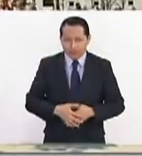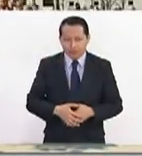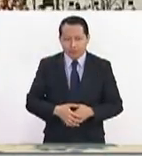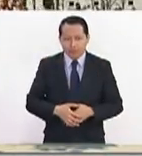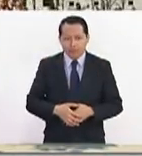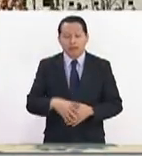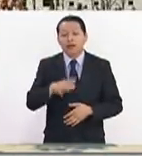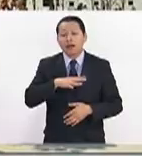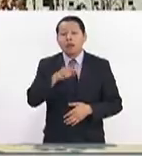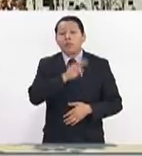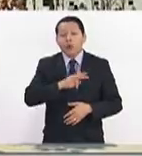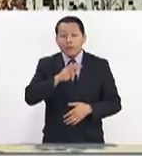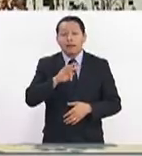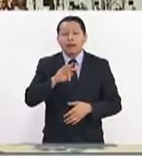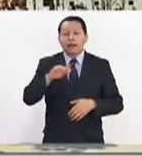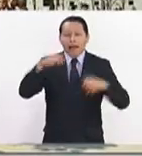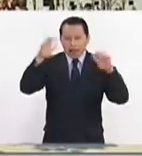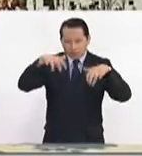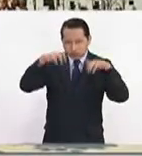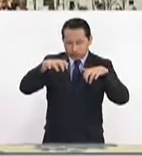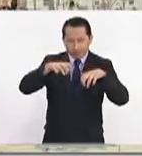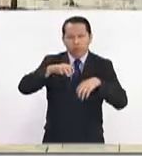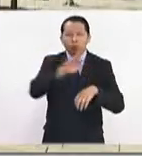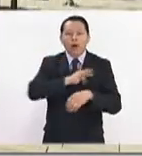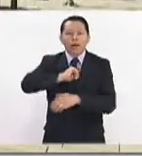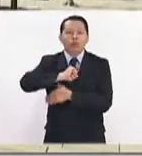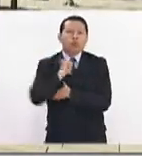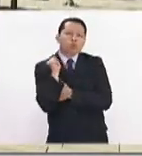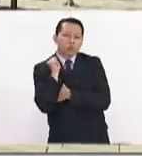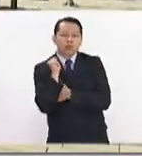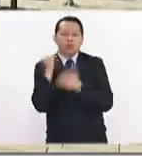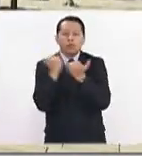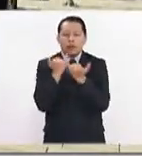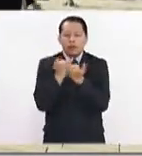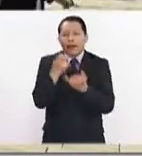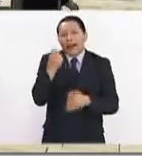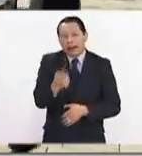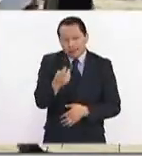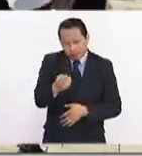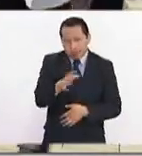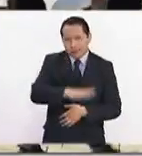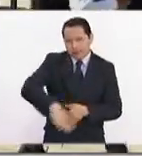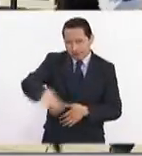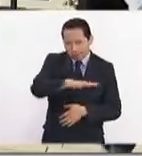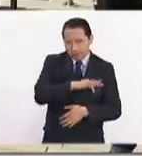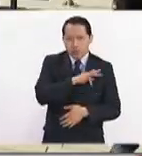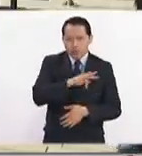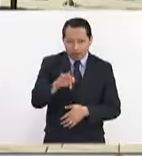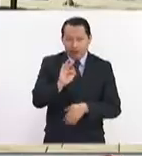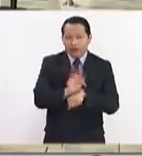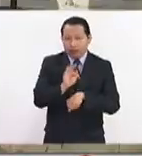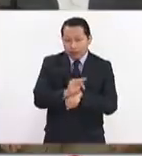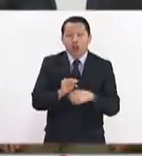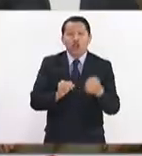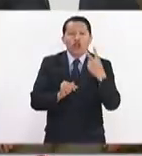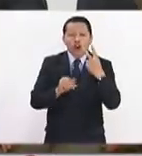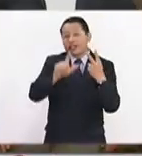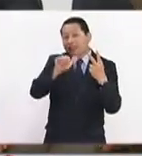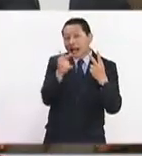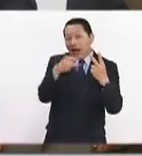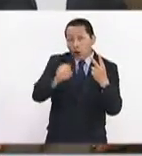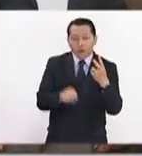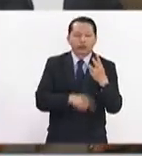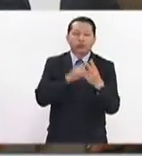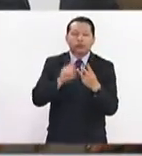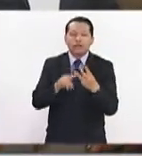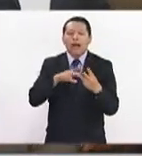un sistema para captar agua de lluvia, lo que garantiza el riego de las áreas verdes. También cuenta con 2 lagos y una zona comercial, entre